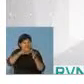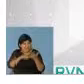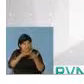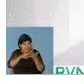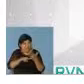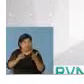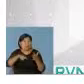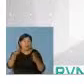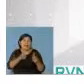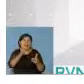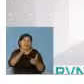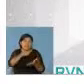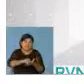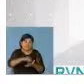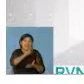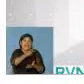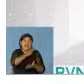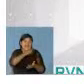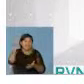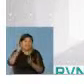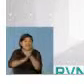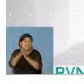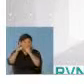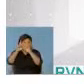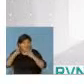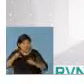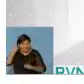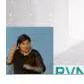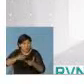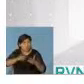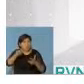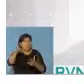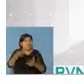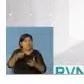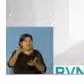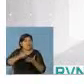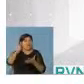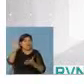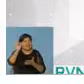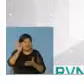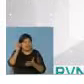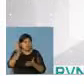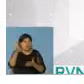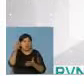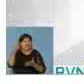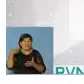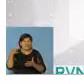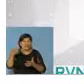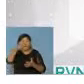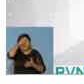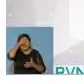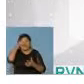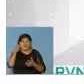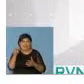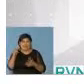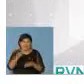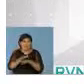San Martín, jefe de la Brigada de Investigaciones de San Pedro, director general de Investigaciones de la Policía de